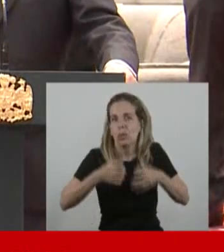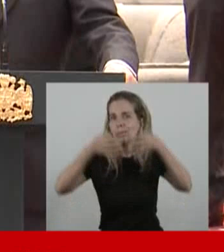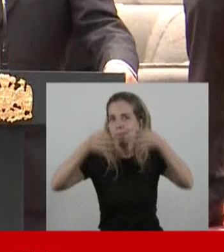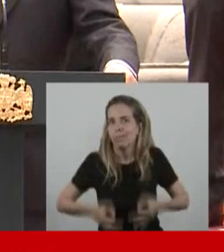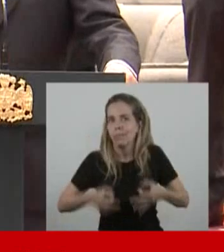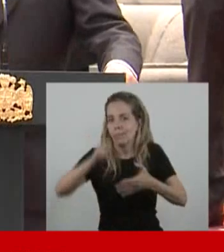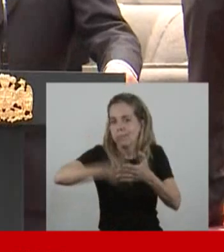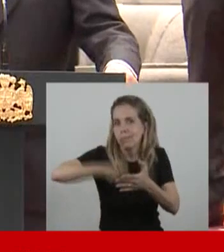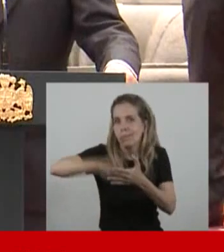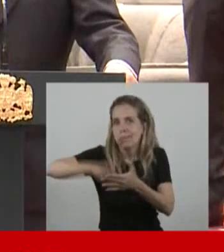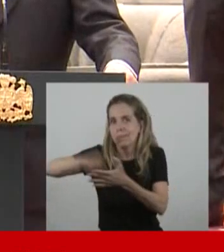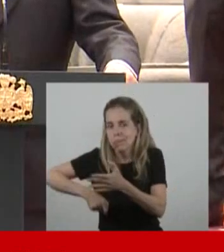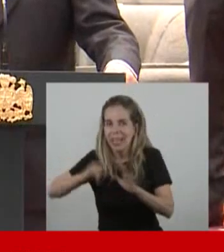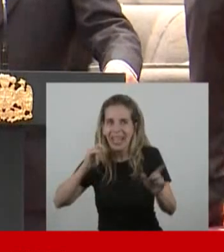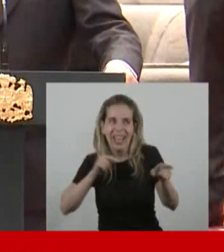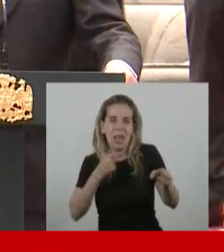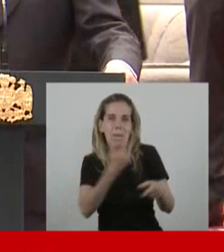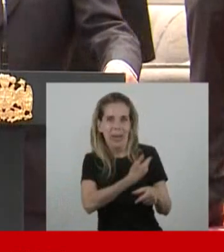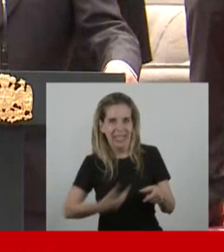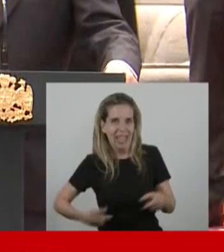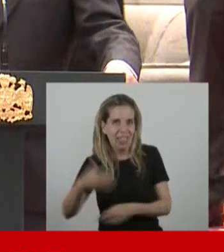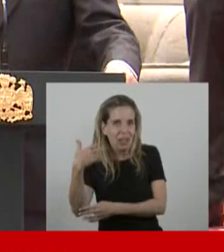también reseñó el presidente Piñera.